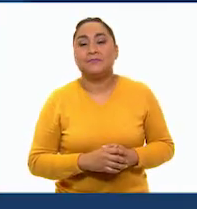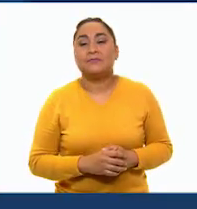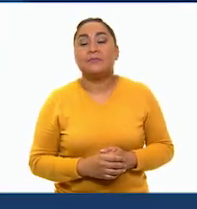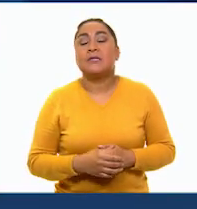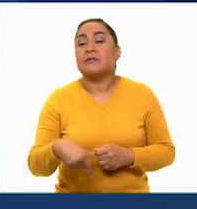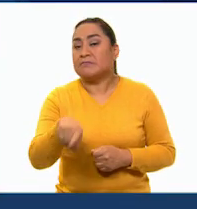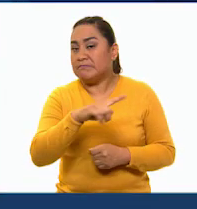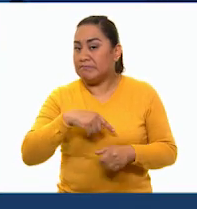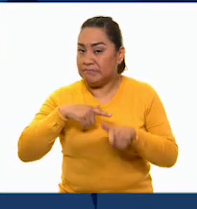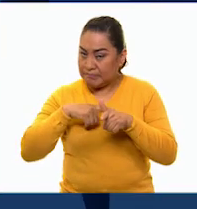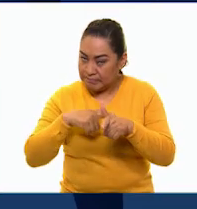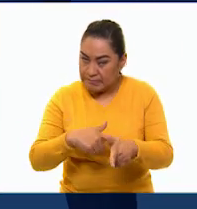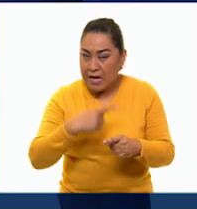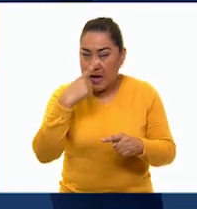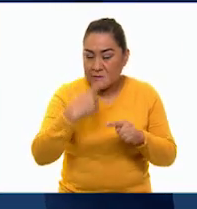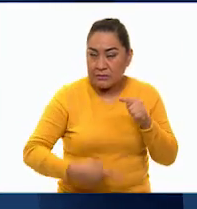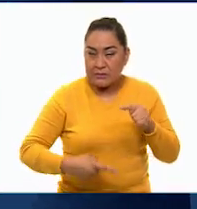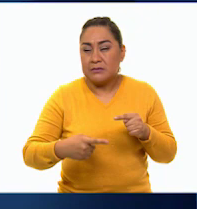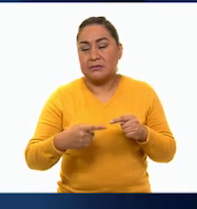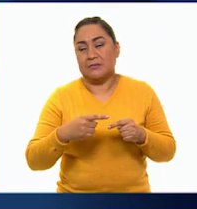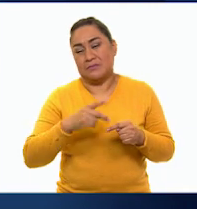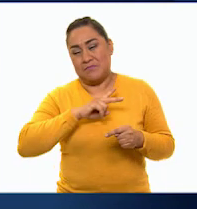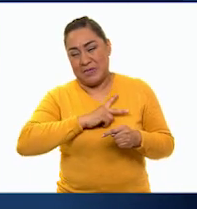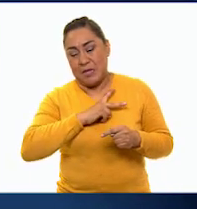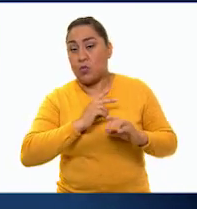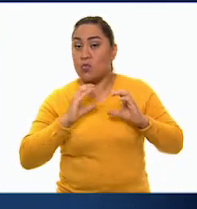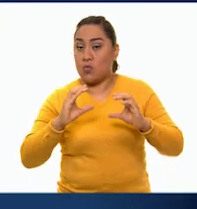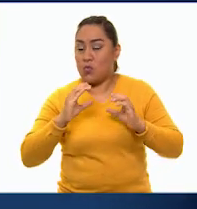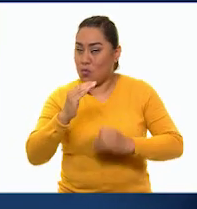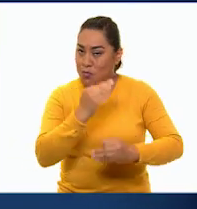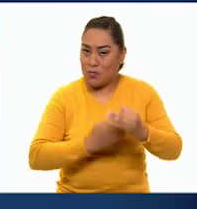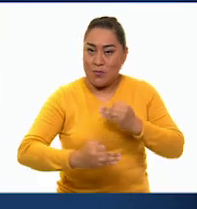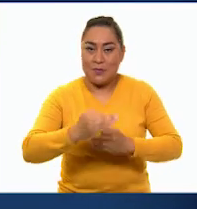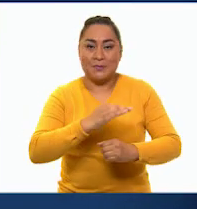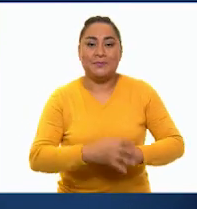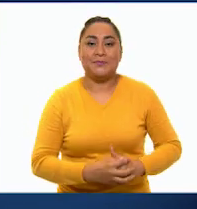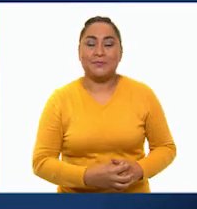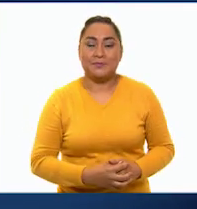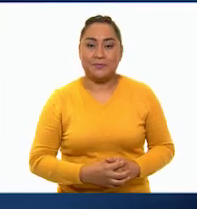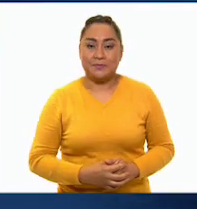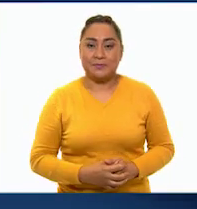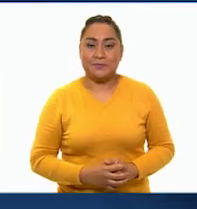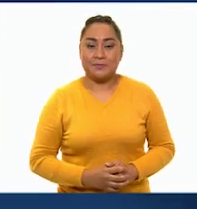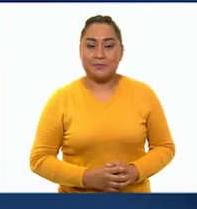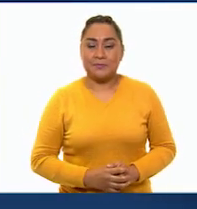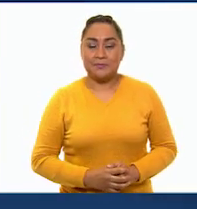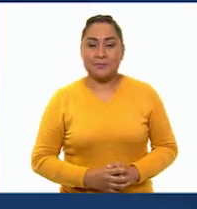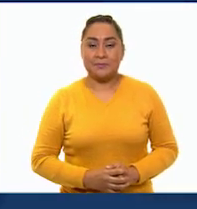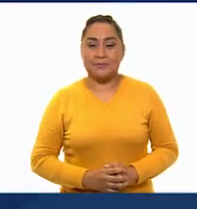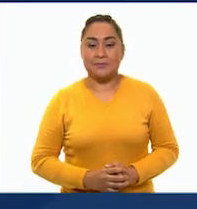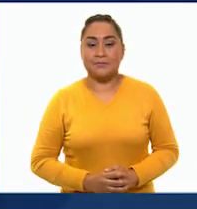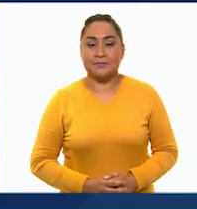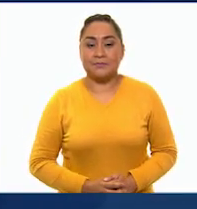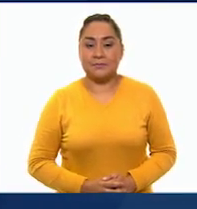Sigamos luchando juntos contra este virus, cuidándonos los unos a los otros.